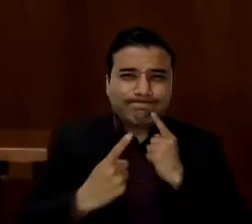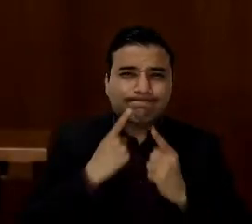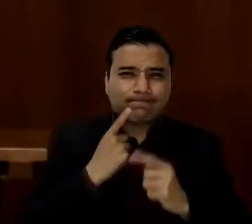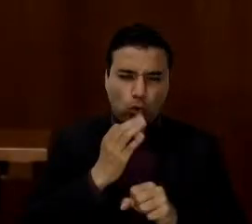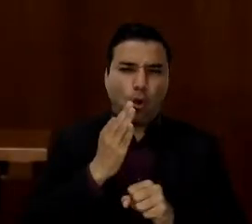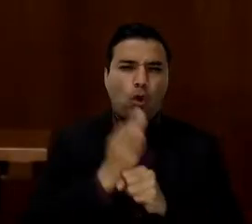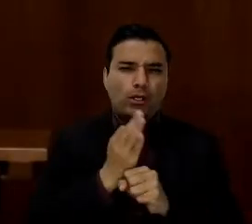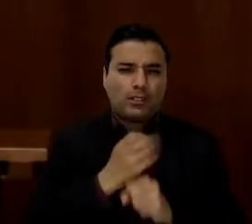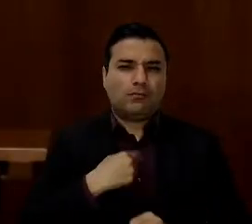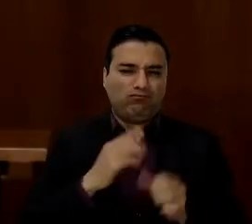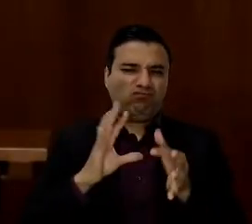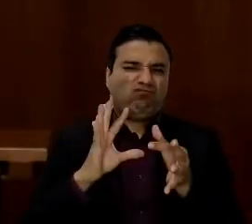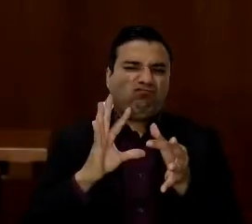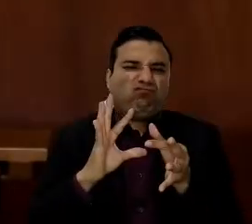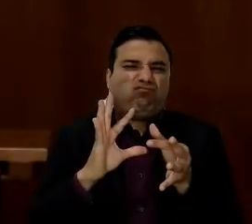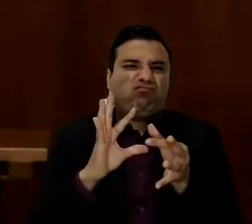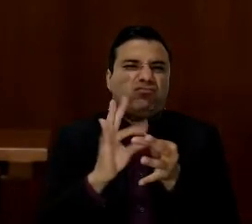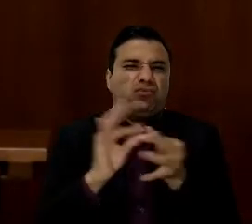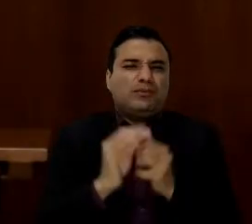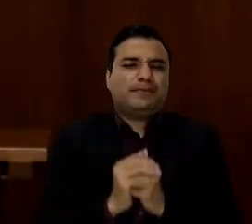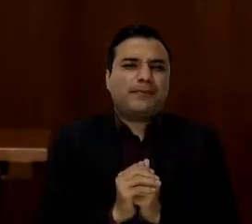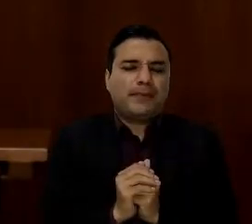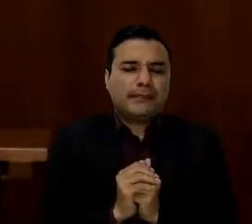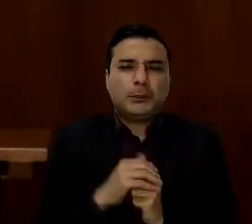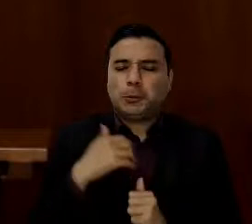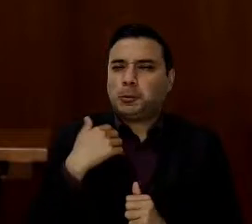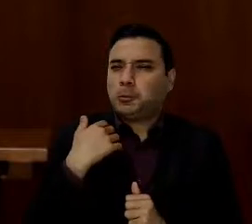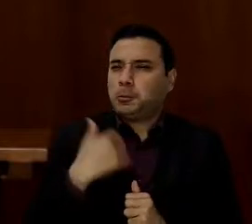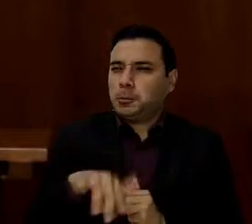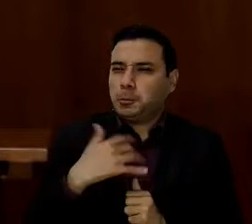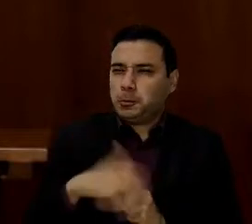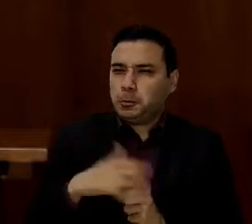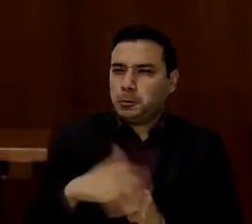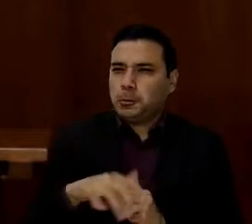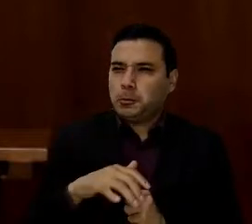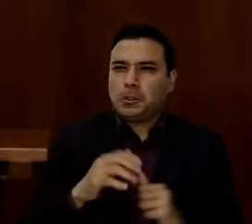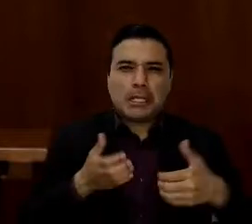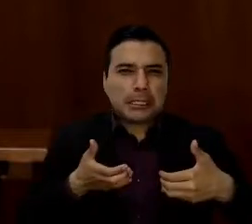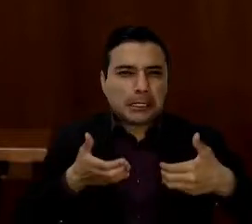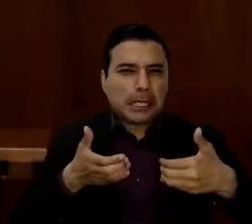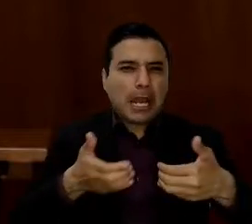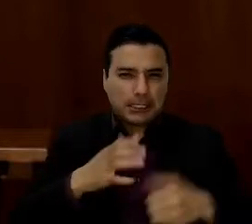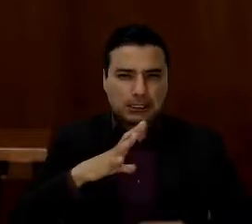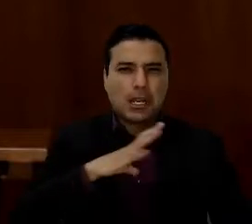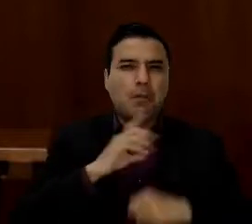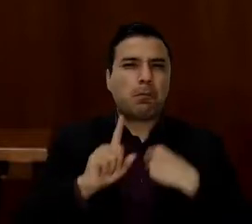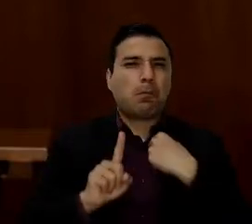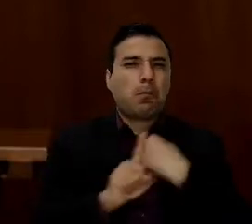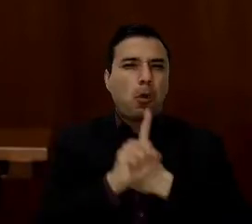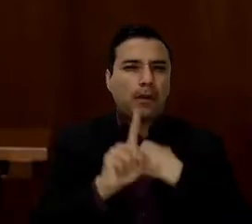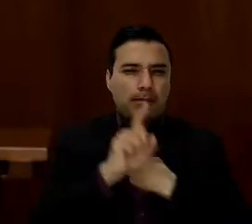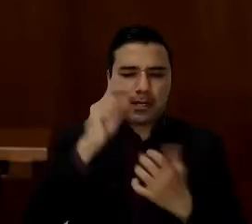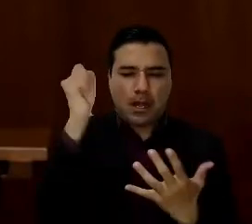Tribuna de las problemáticas que se ven en las calles